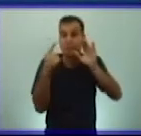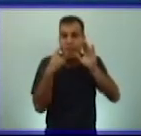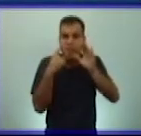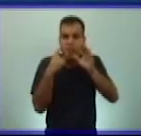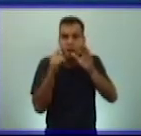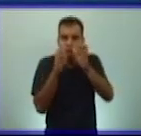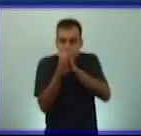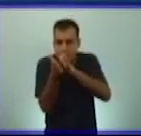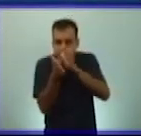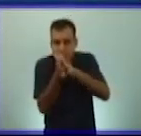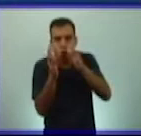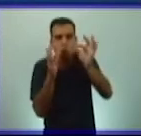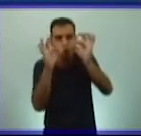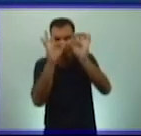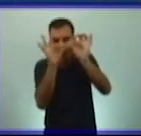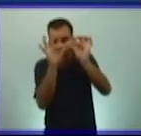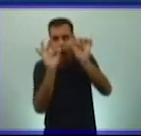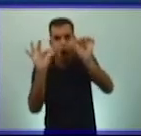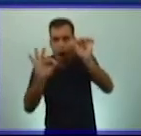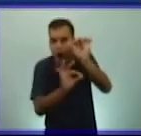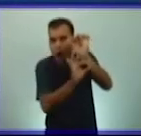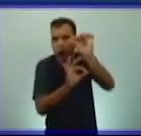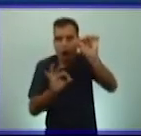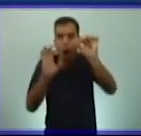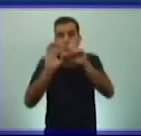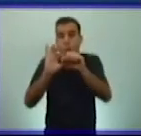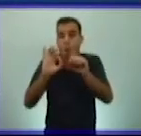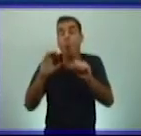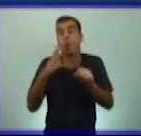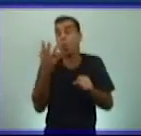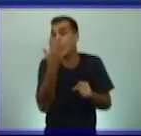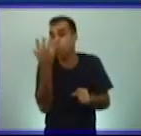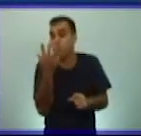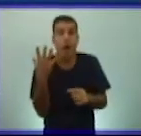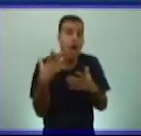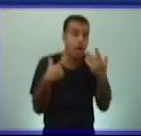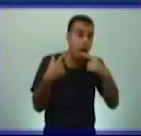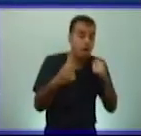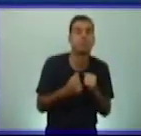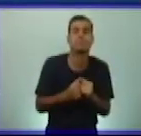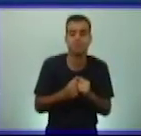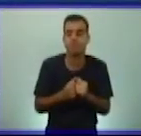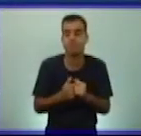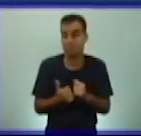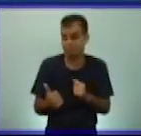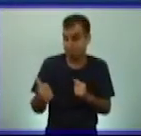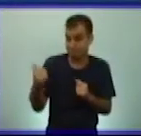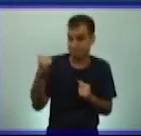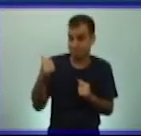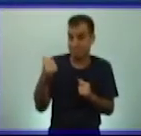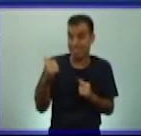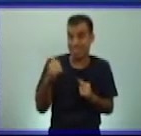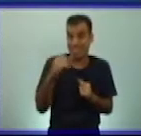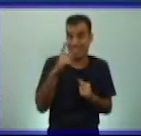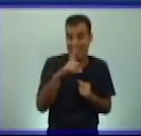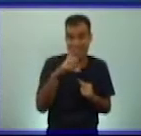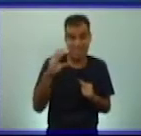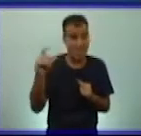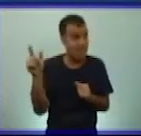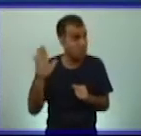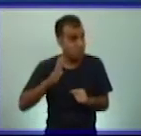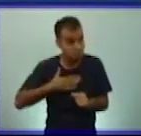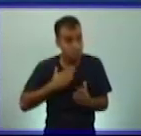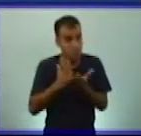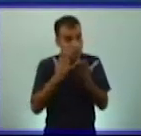el aire. Es decir, que en este caso, en un circuito con estas características, que es el objeto de estudio en el día de hoy,